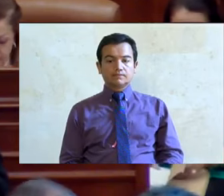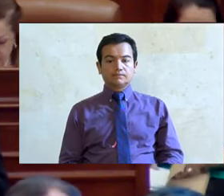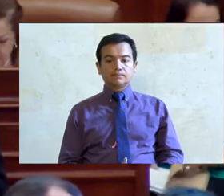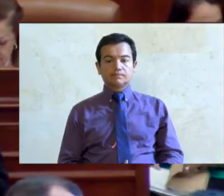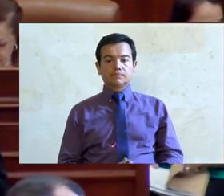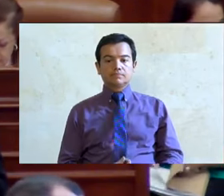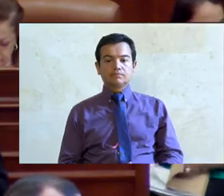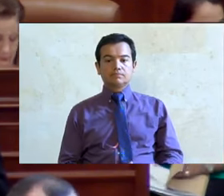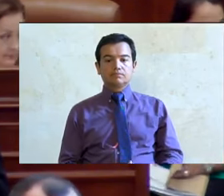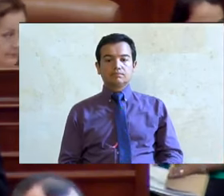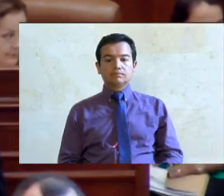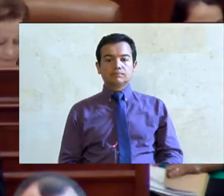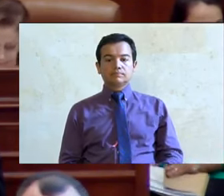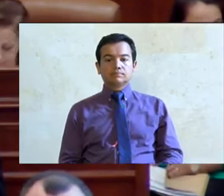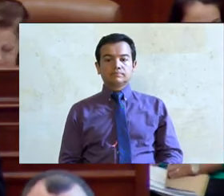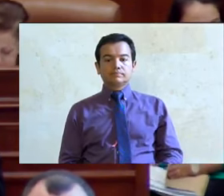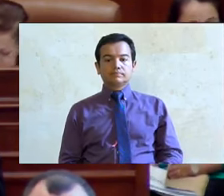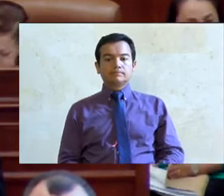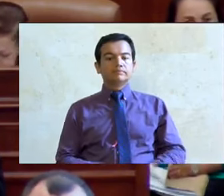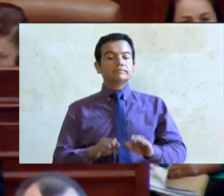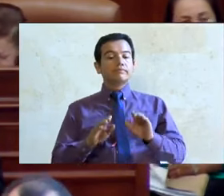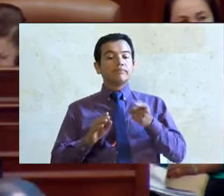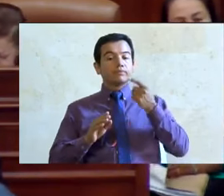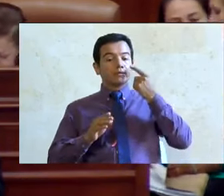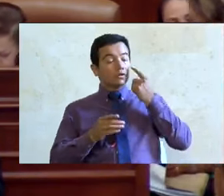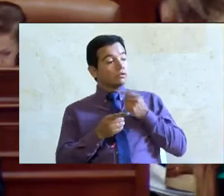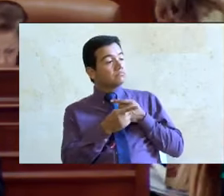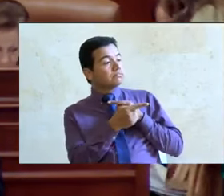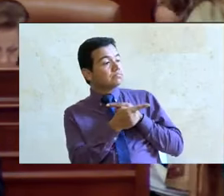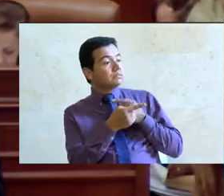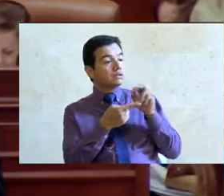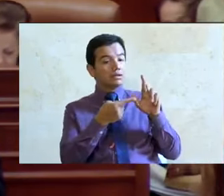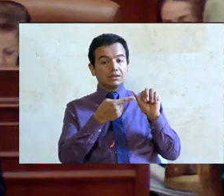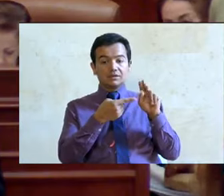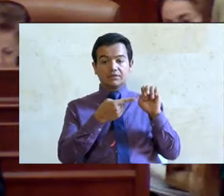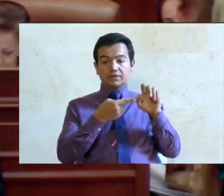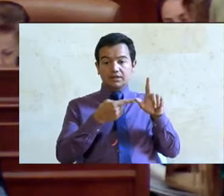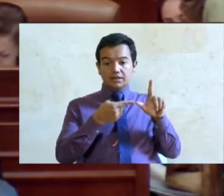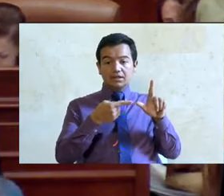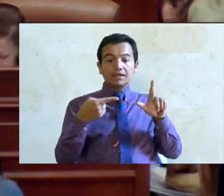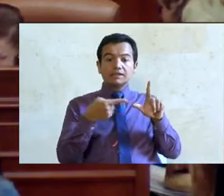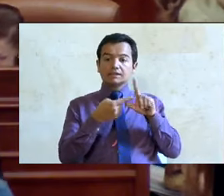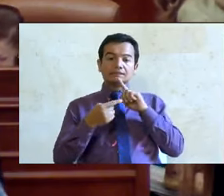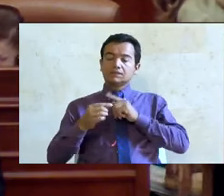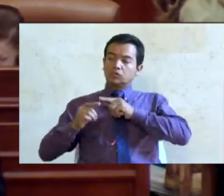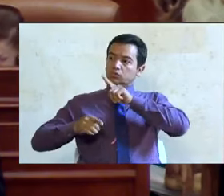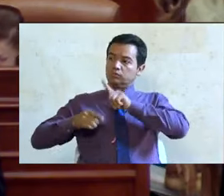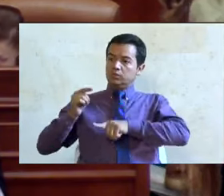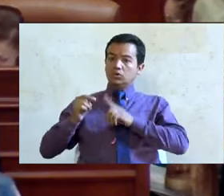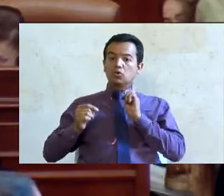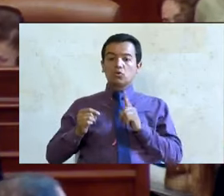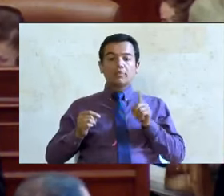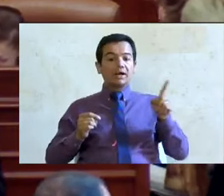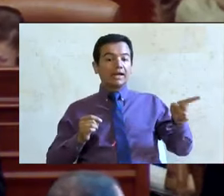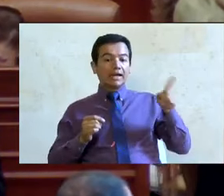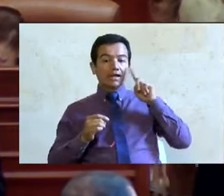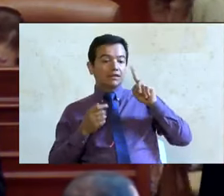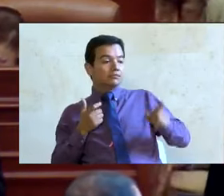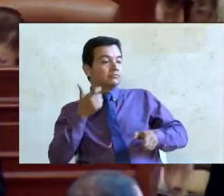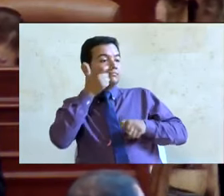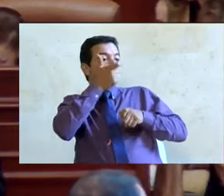impedido do Rafael Eduardo pal se declara impedido porque posee una